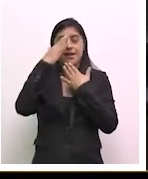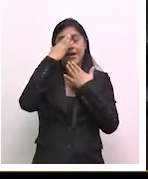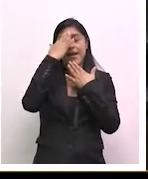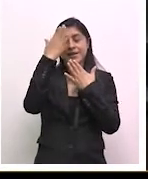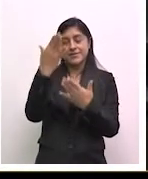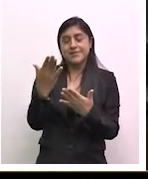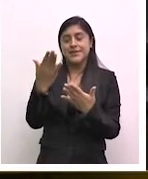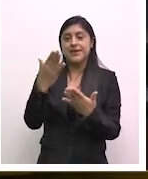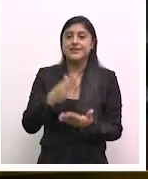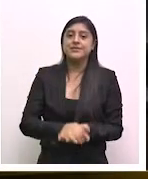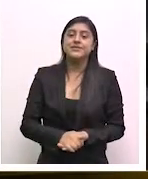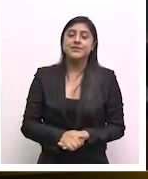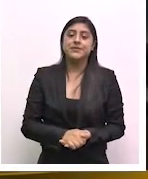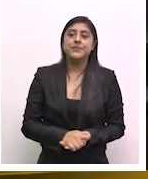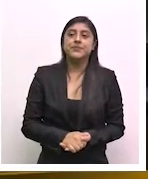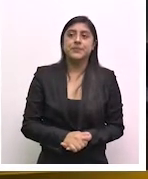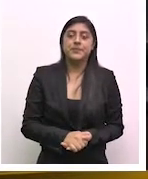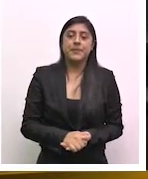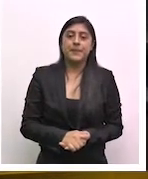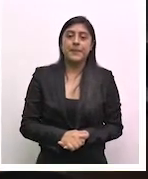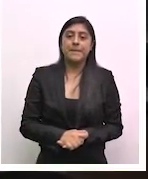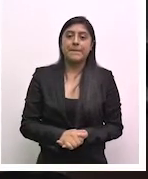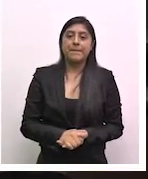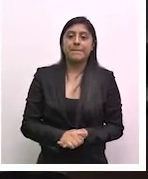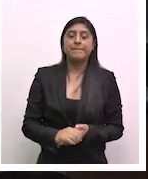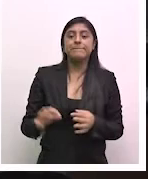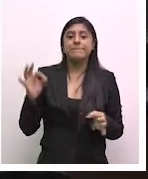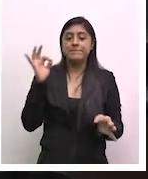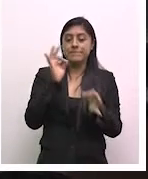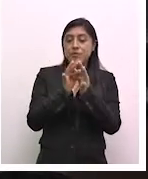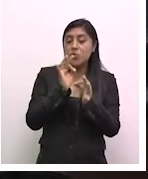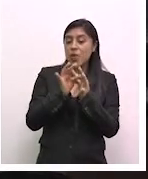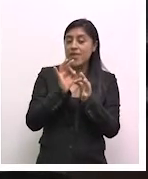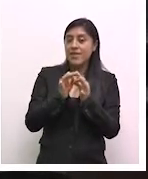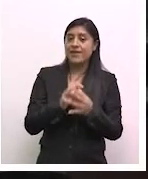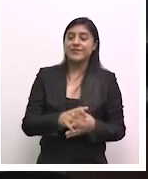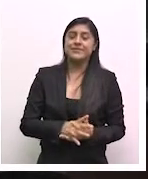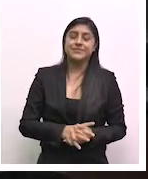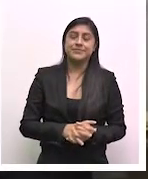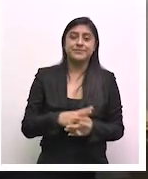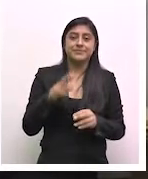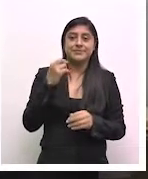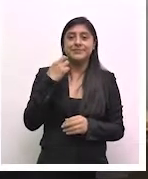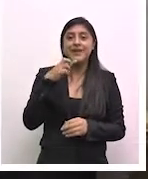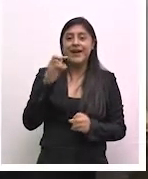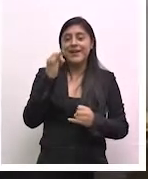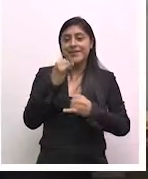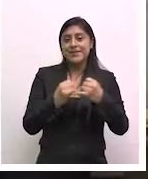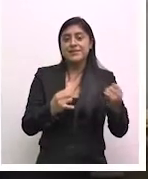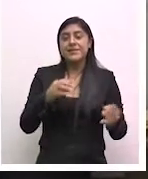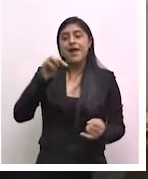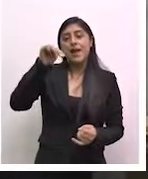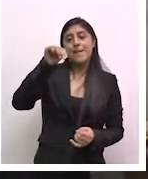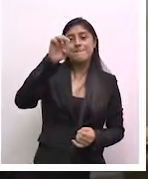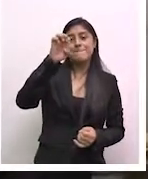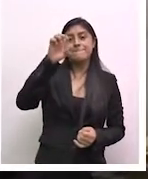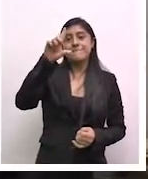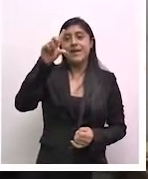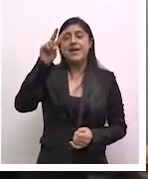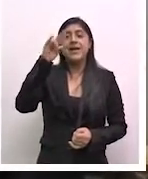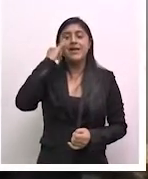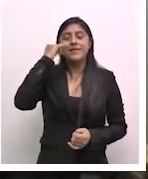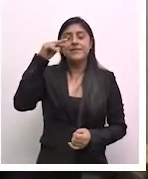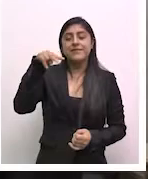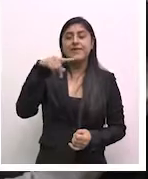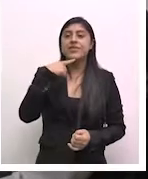que decir que hay que dar gracias y la otra sería la puntualidad para finalizar melvin de